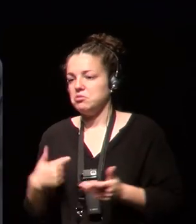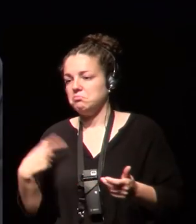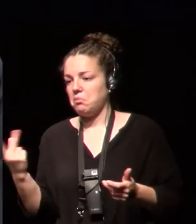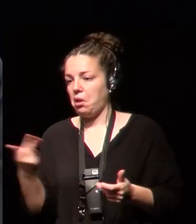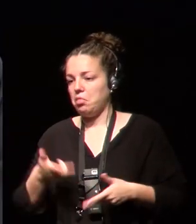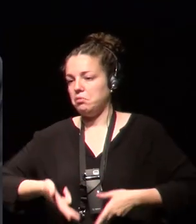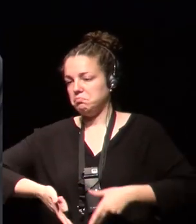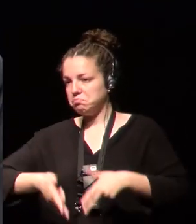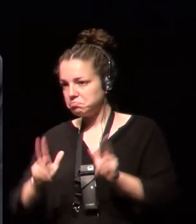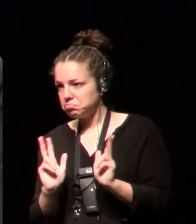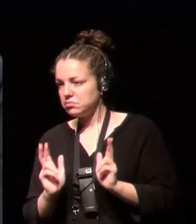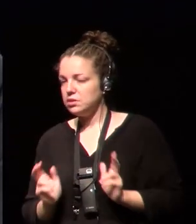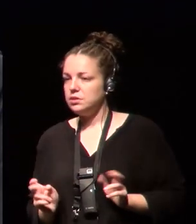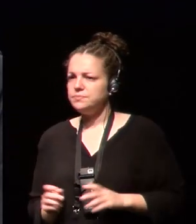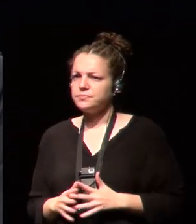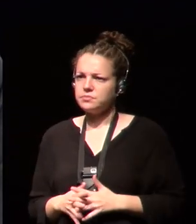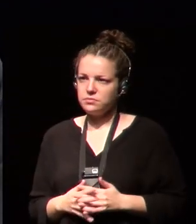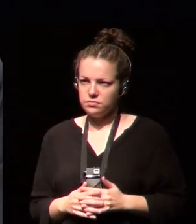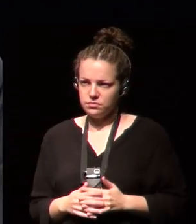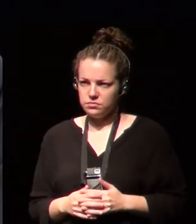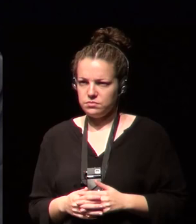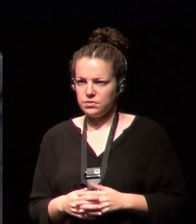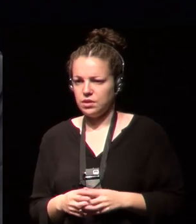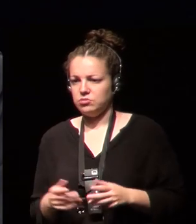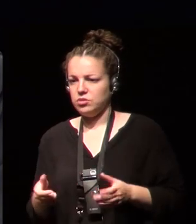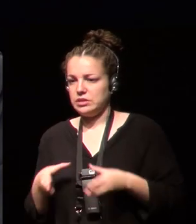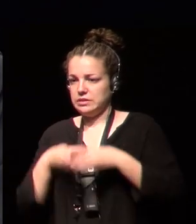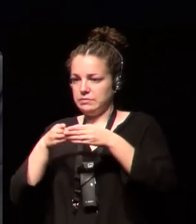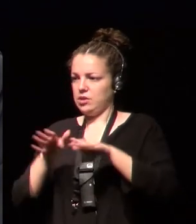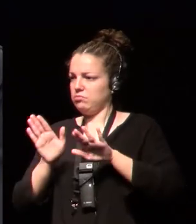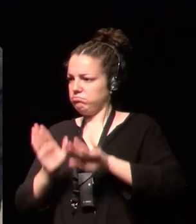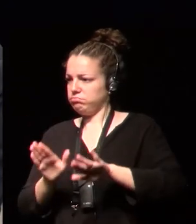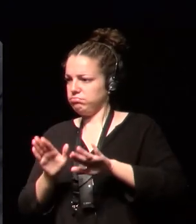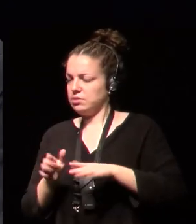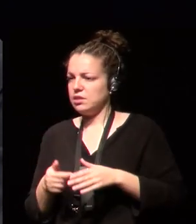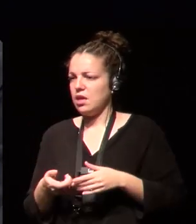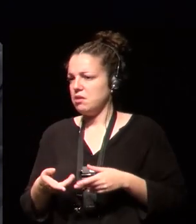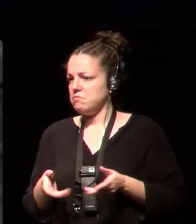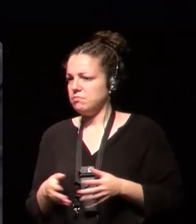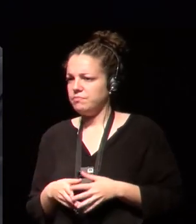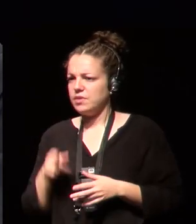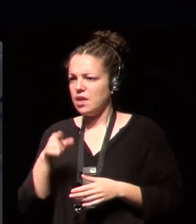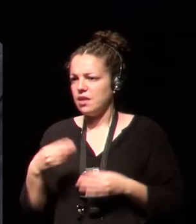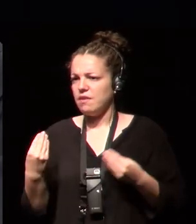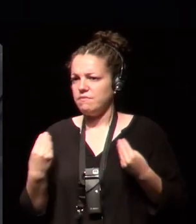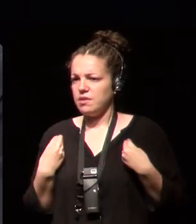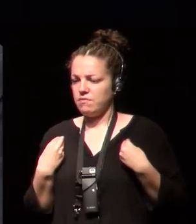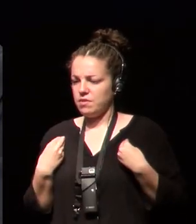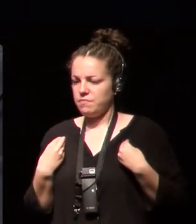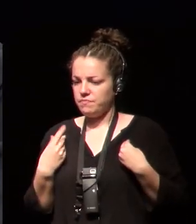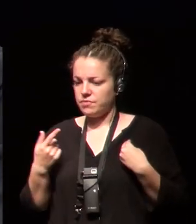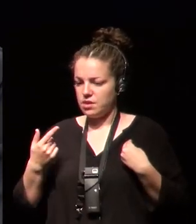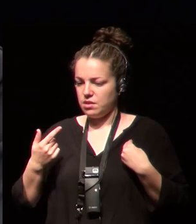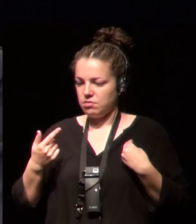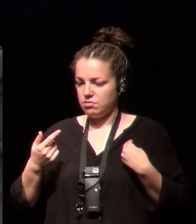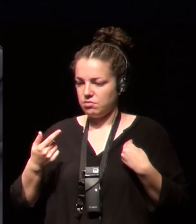ahí el amarre, ¿no? Les permitieron vivir en un amarre. Ahí vivieron antes de que naciéramos nosotros, los hijos. Y las